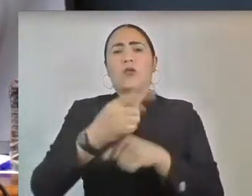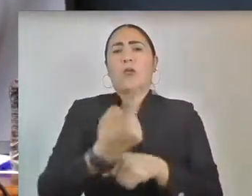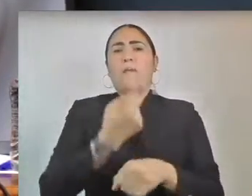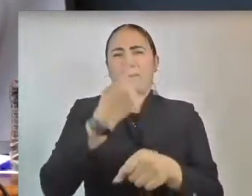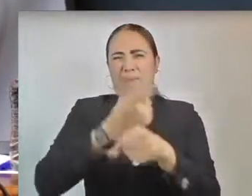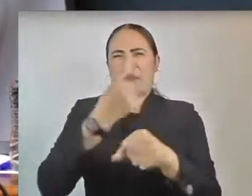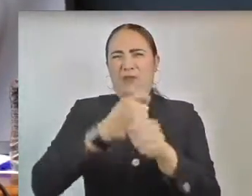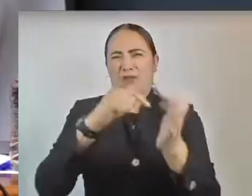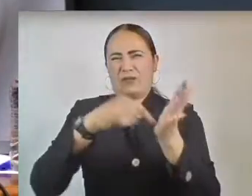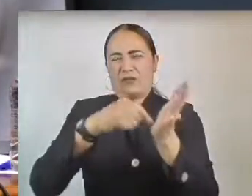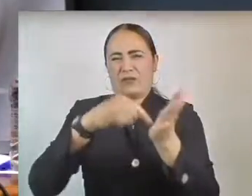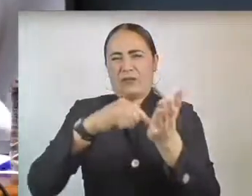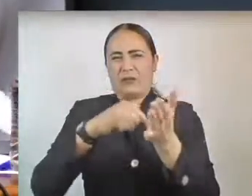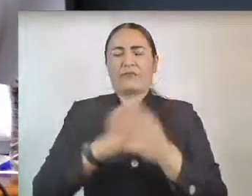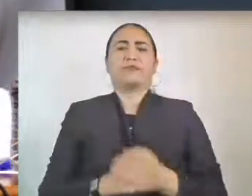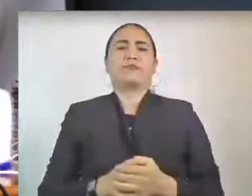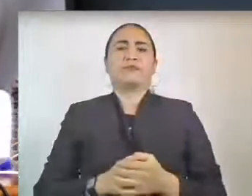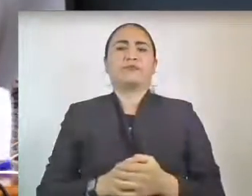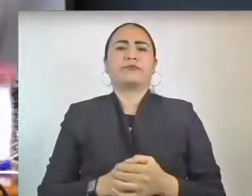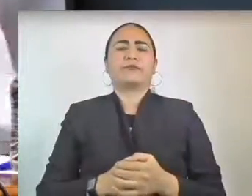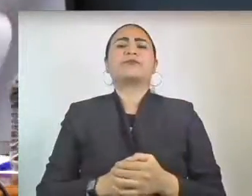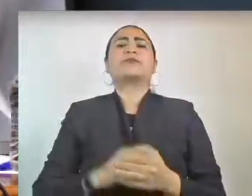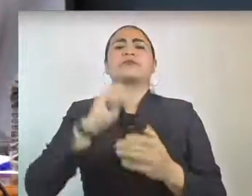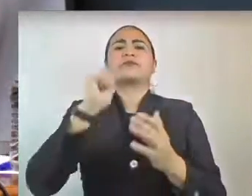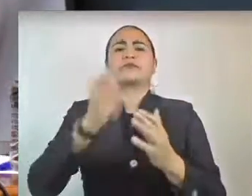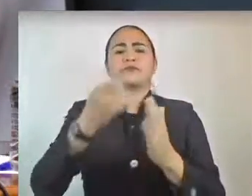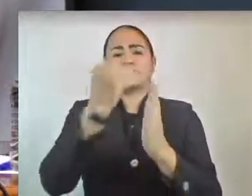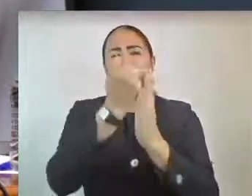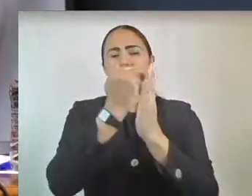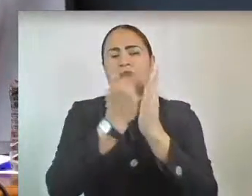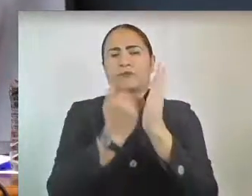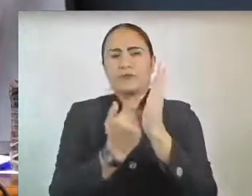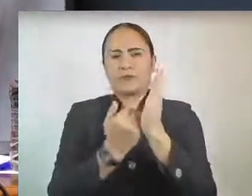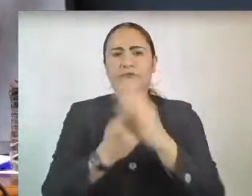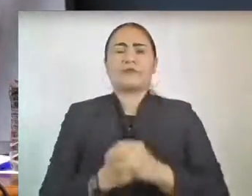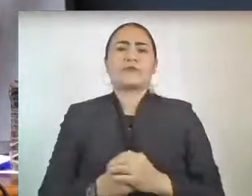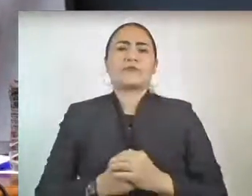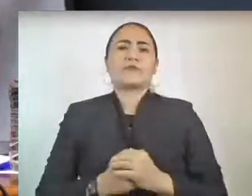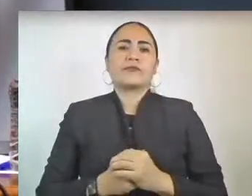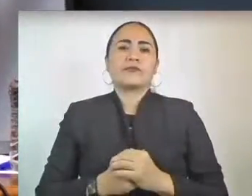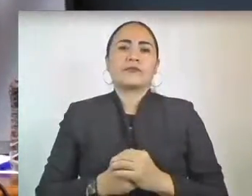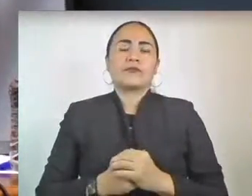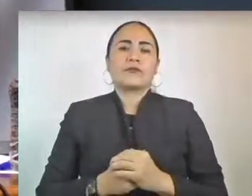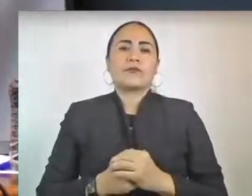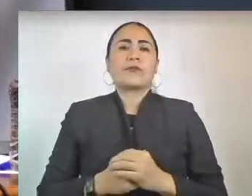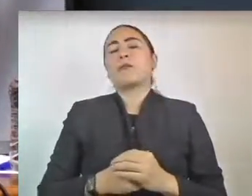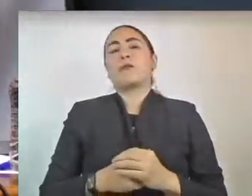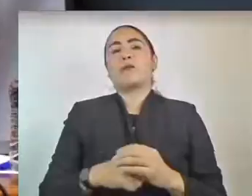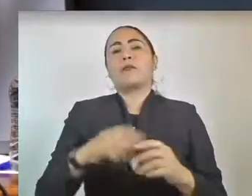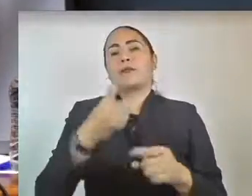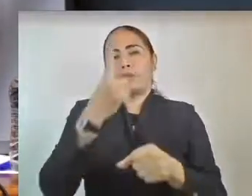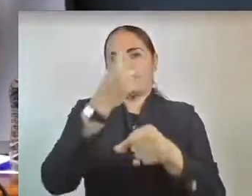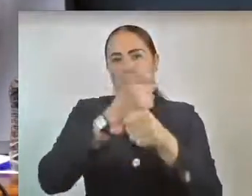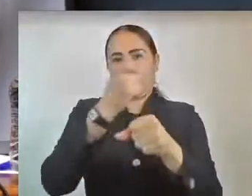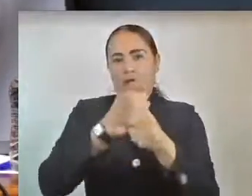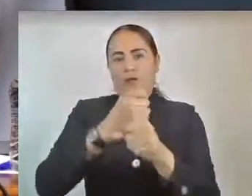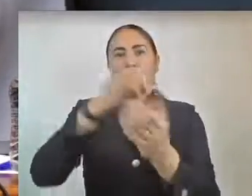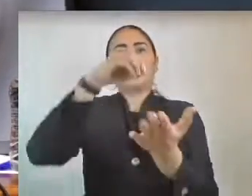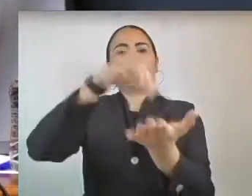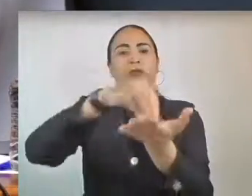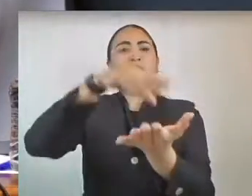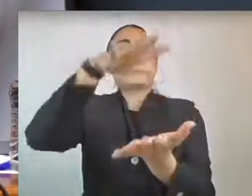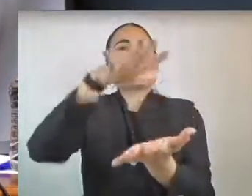acuerdo, se sujetará a lo siguiente. Apartado primero, del registro de los